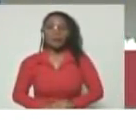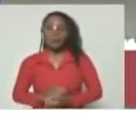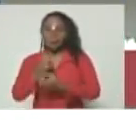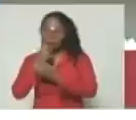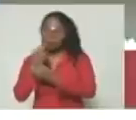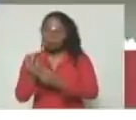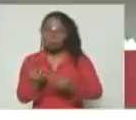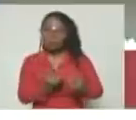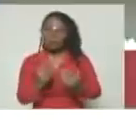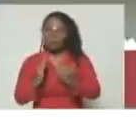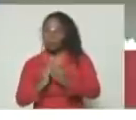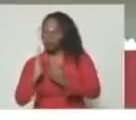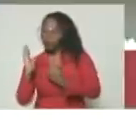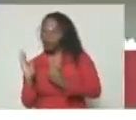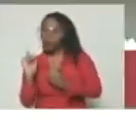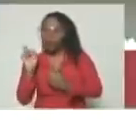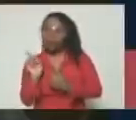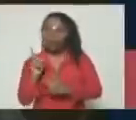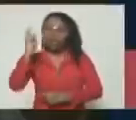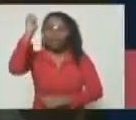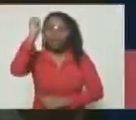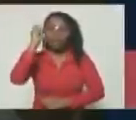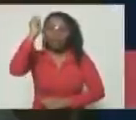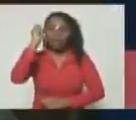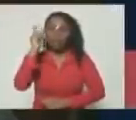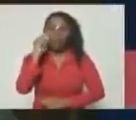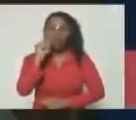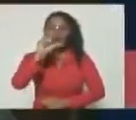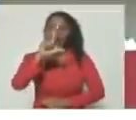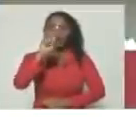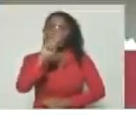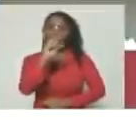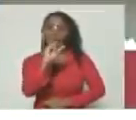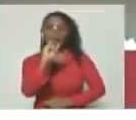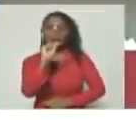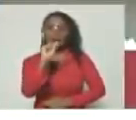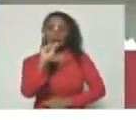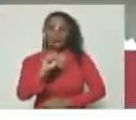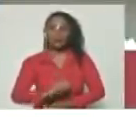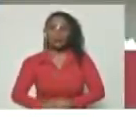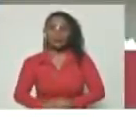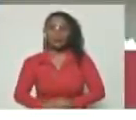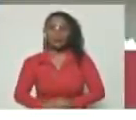A su lado se encuentra el diputado Luis Eduardo Martínez,